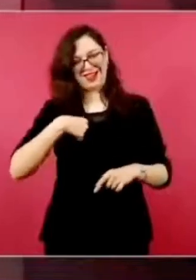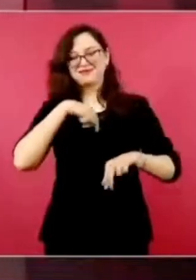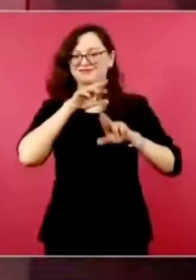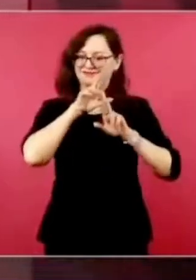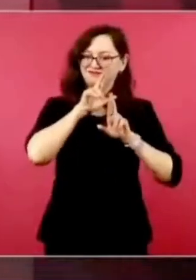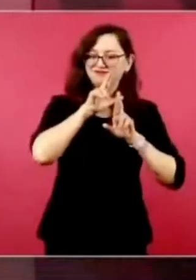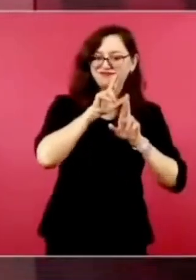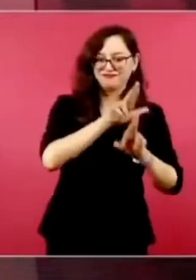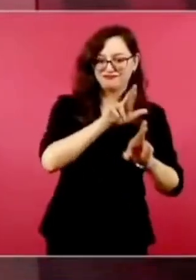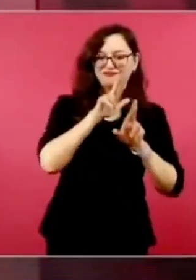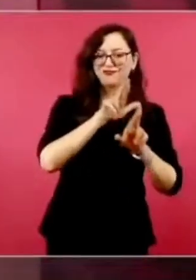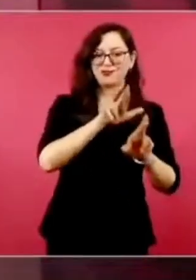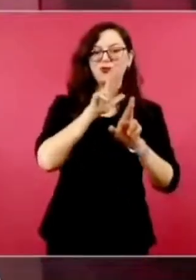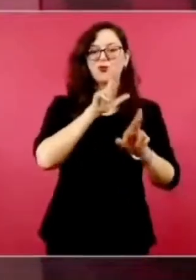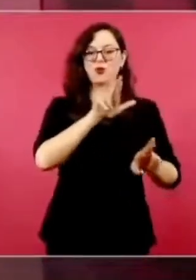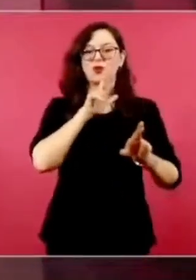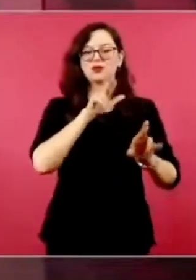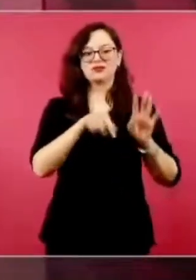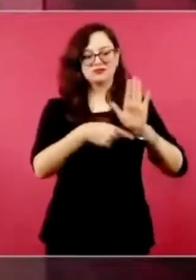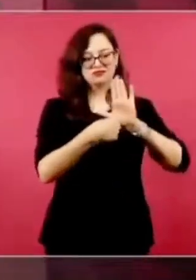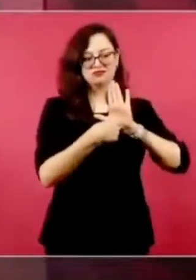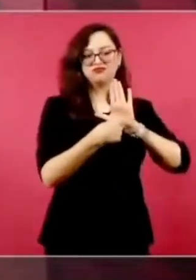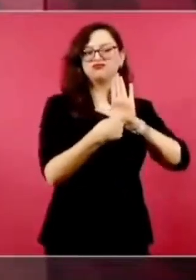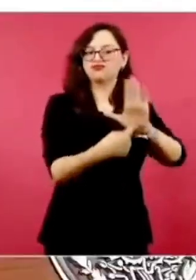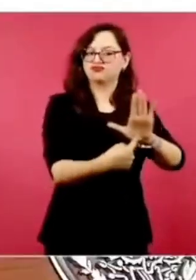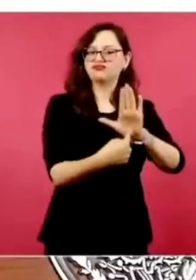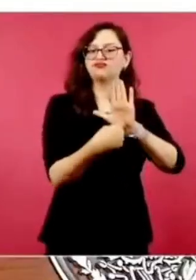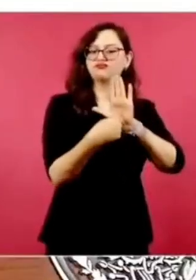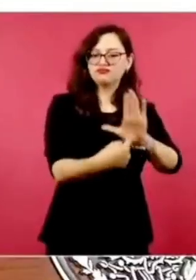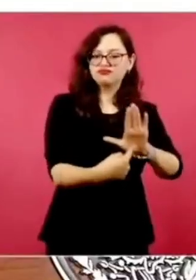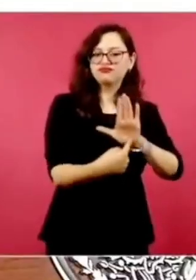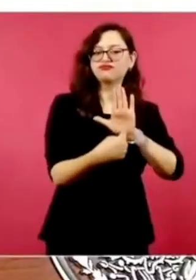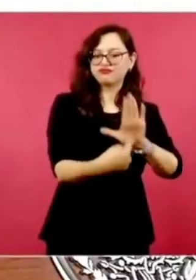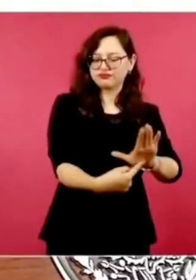responde, hace uso de su derecho de réplica.